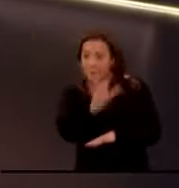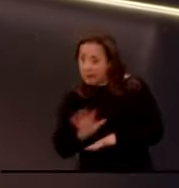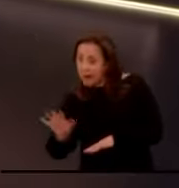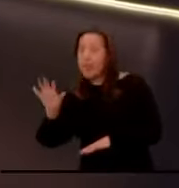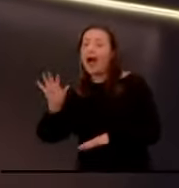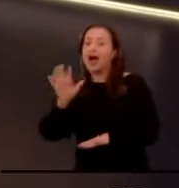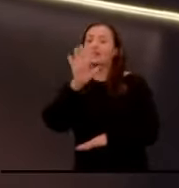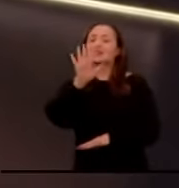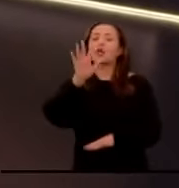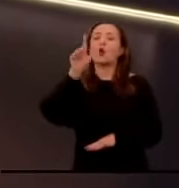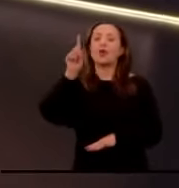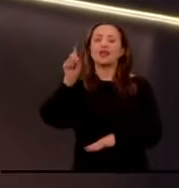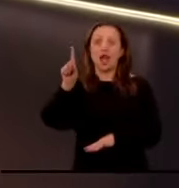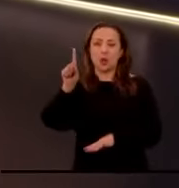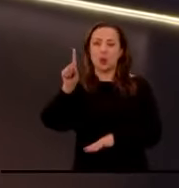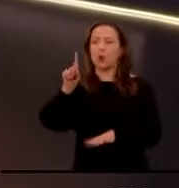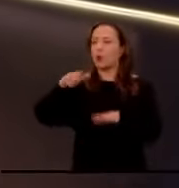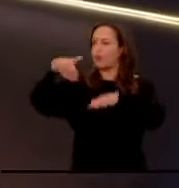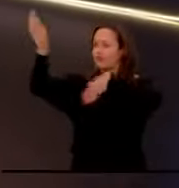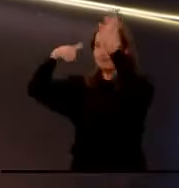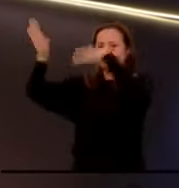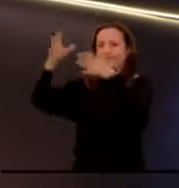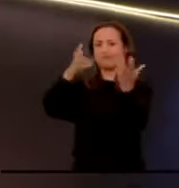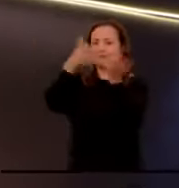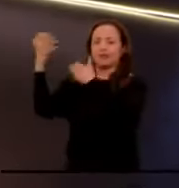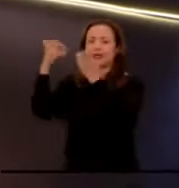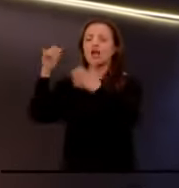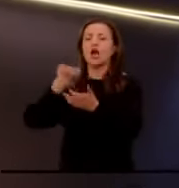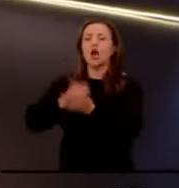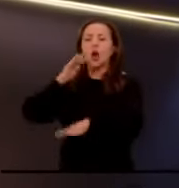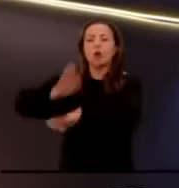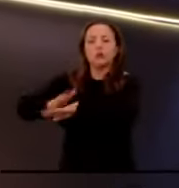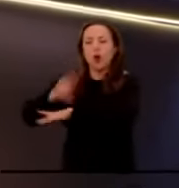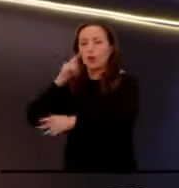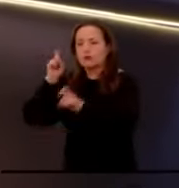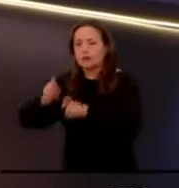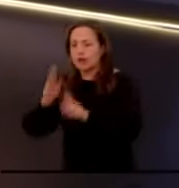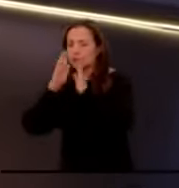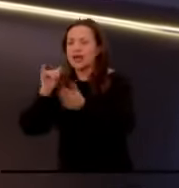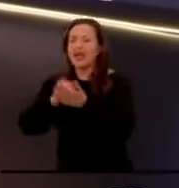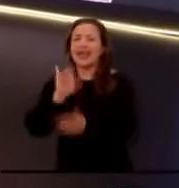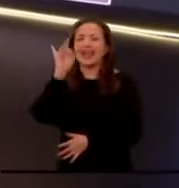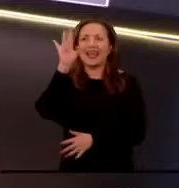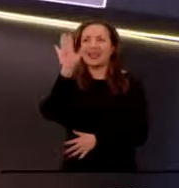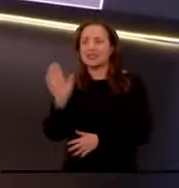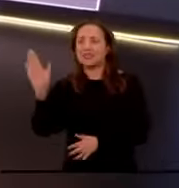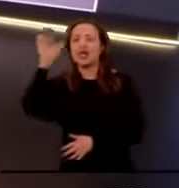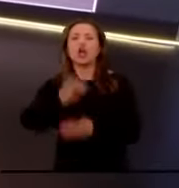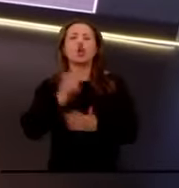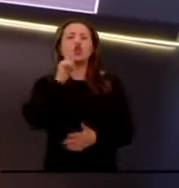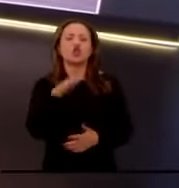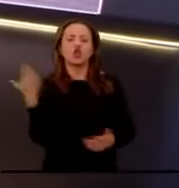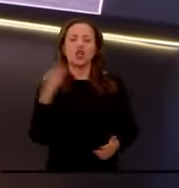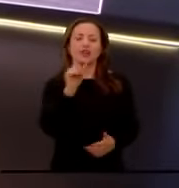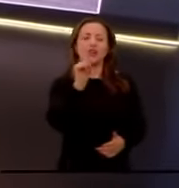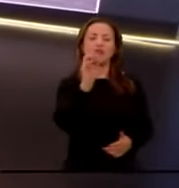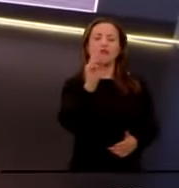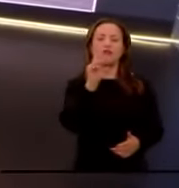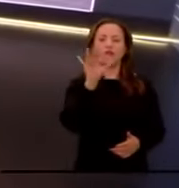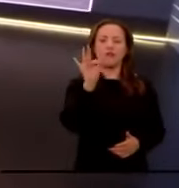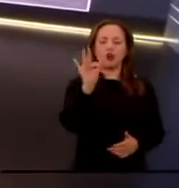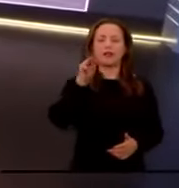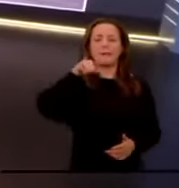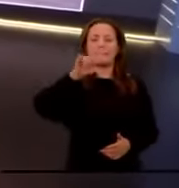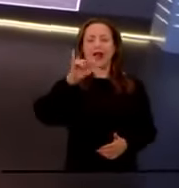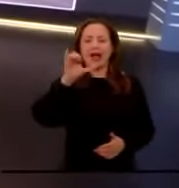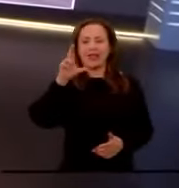dictado órdenes de evacuación obligatoria en 15 condados. Y ven ustedes las imágenes ahí. Una de ellas en Fort Myers y la otra en